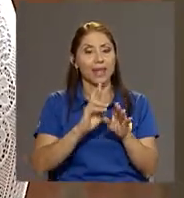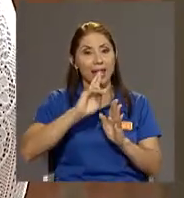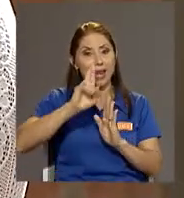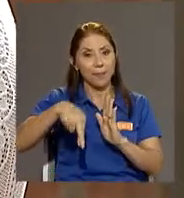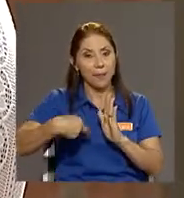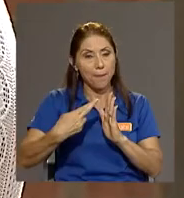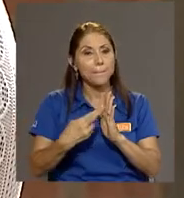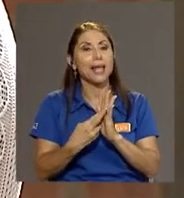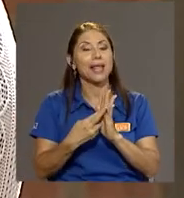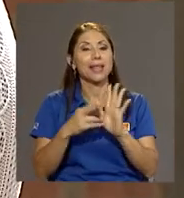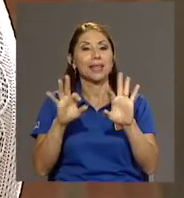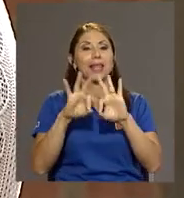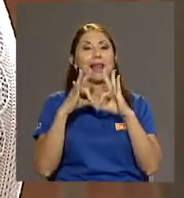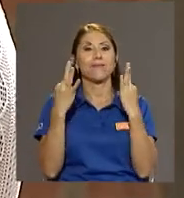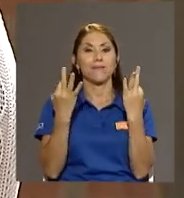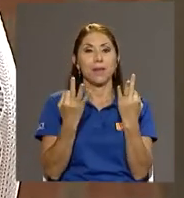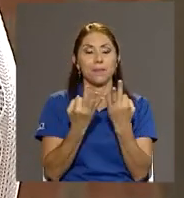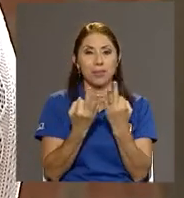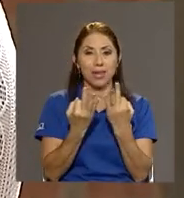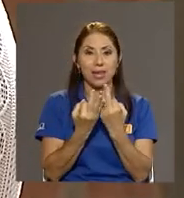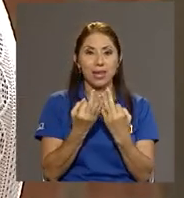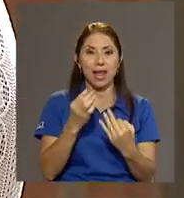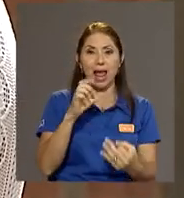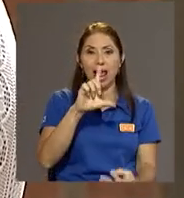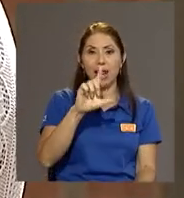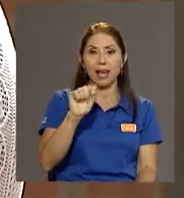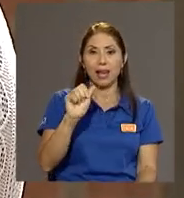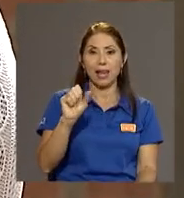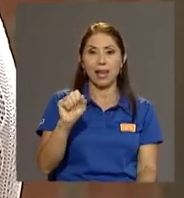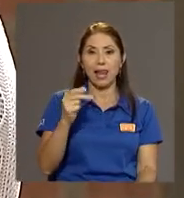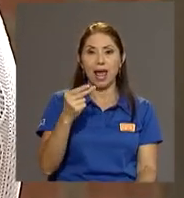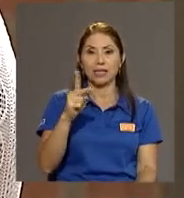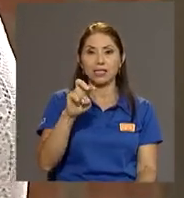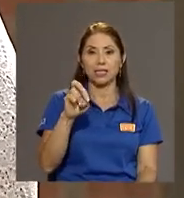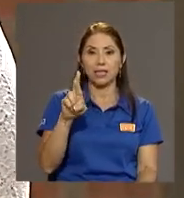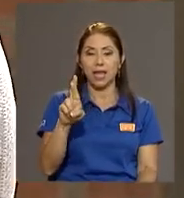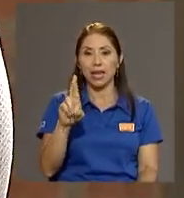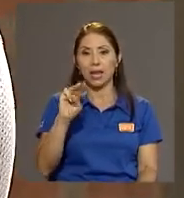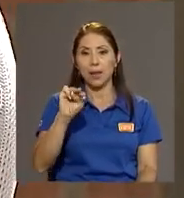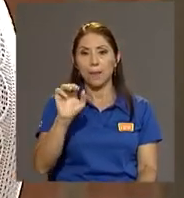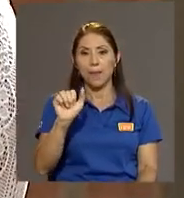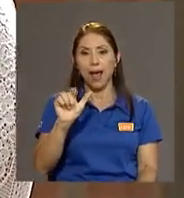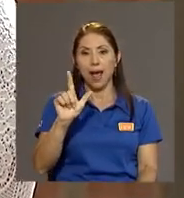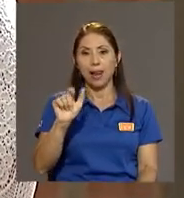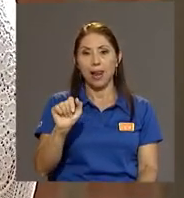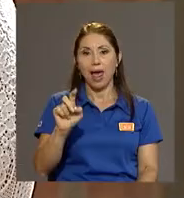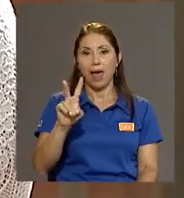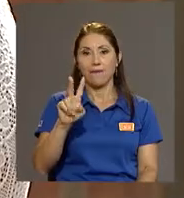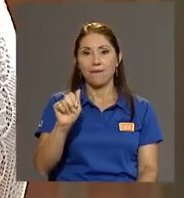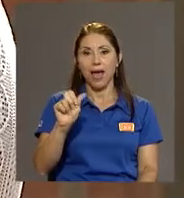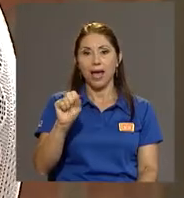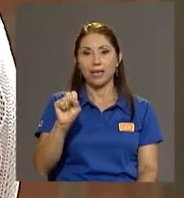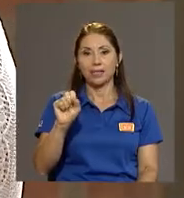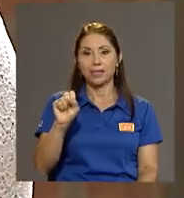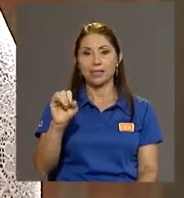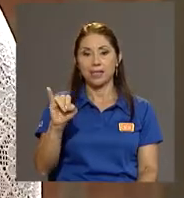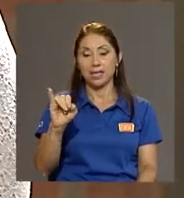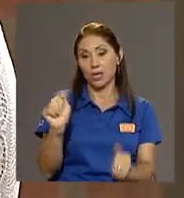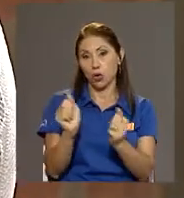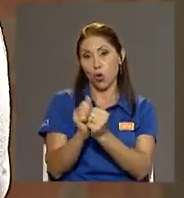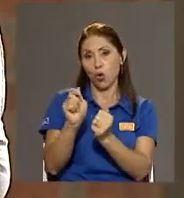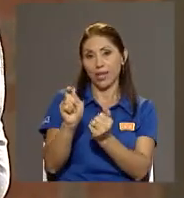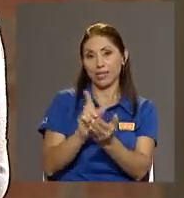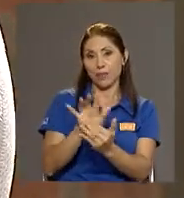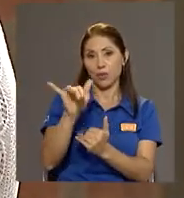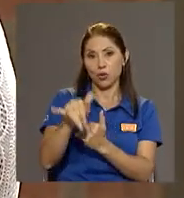jugando la familia Lashner Malavasi con este proyecto de impacto en la zona, en lo